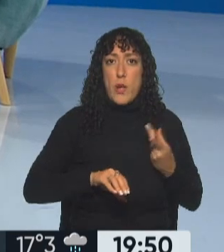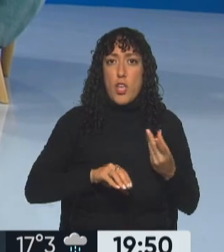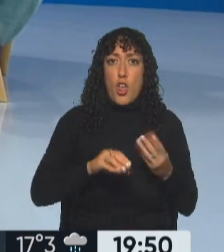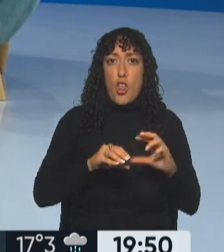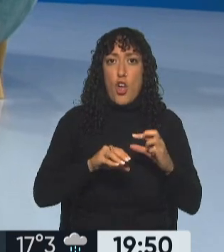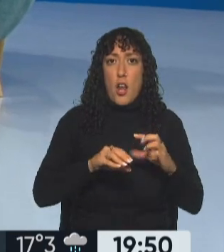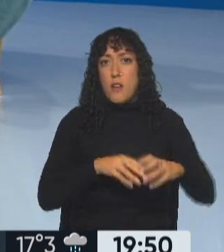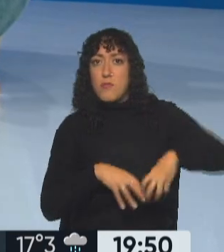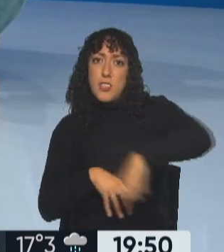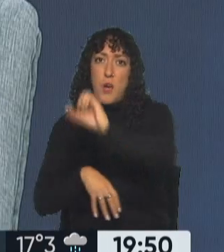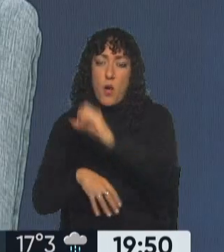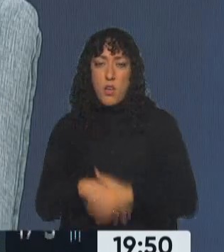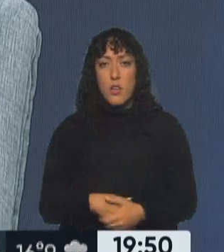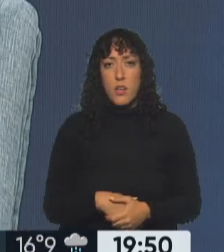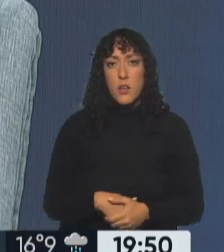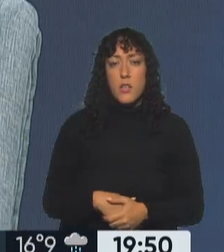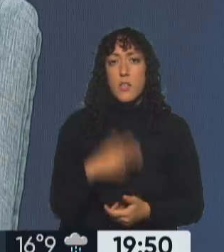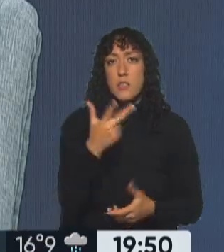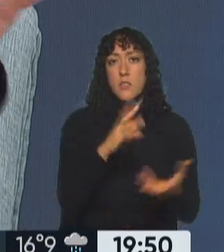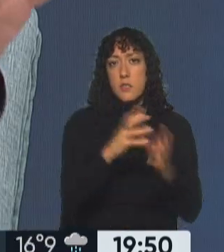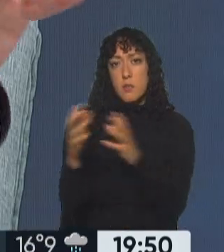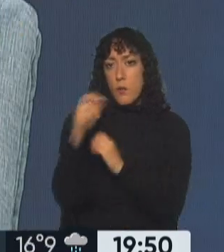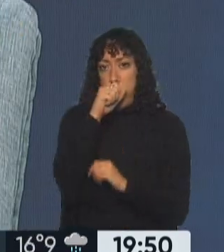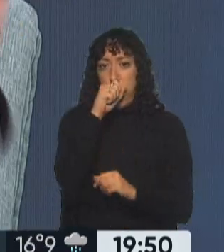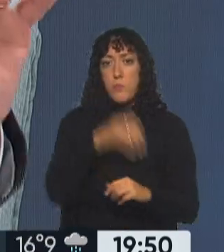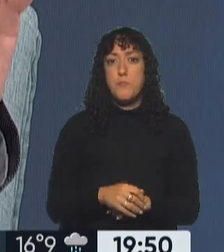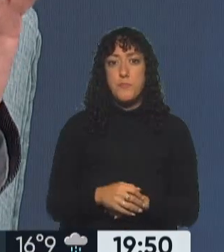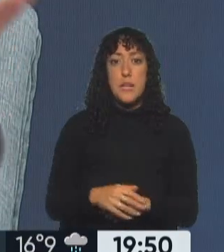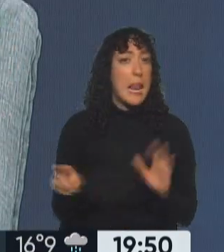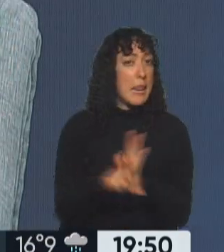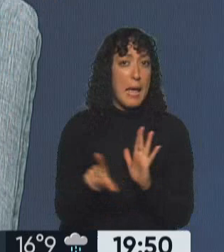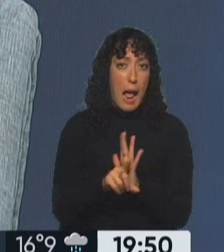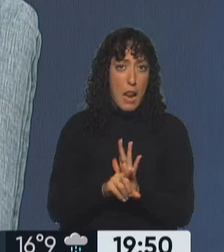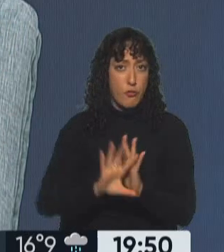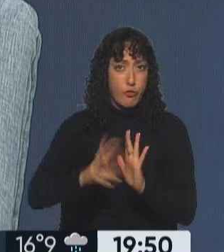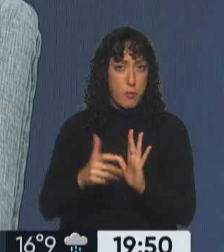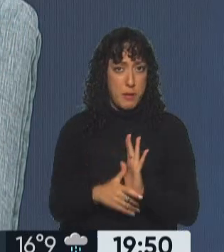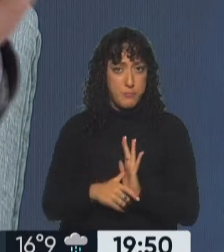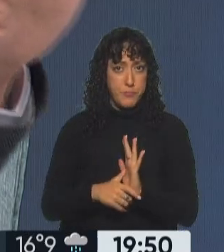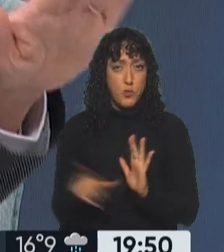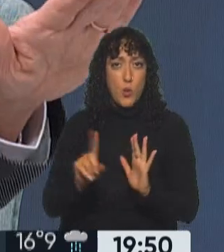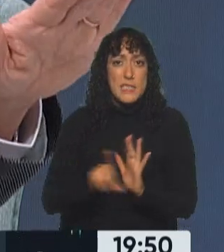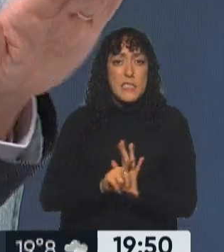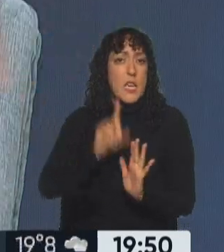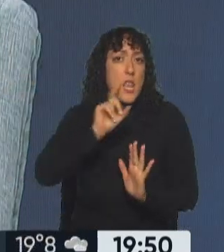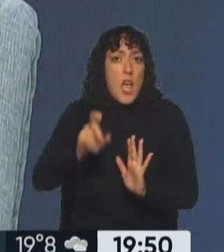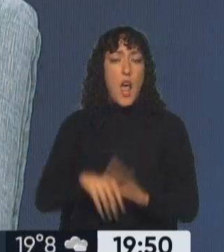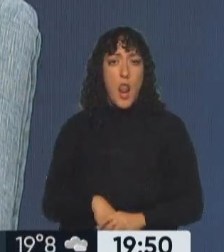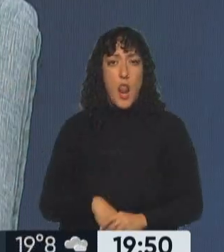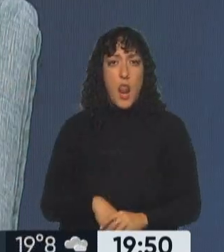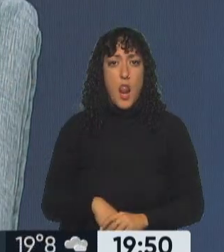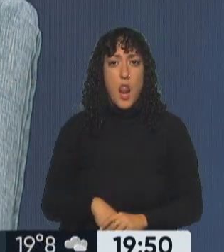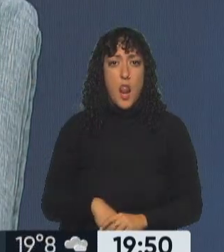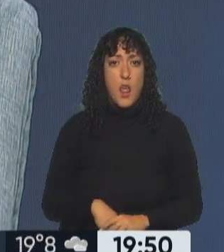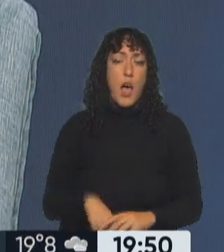esos dólares del país. Por esas 3 vías que yo te llamo, que son vías legales, no son necesariamente ilegales. Hay